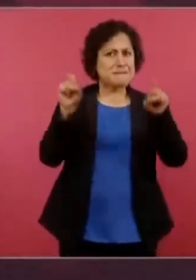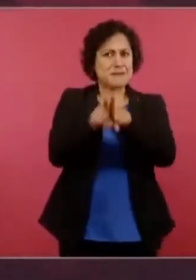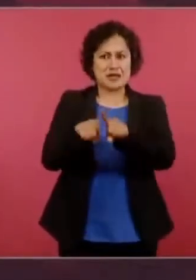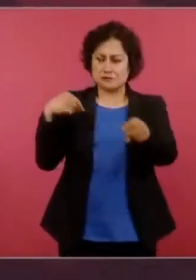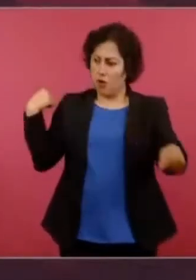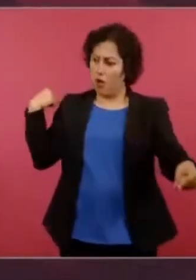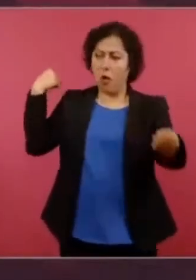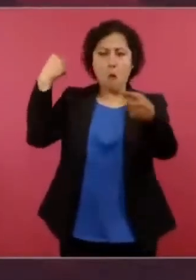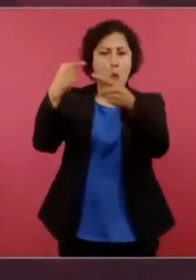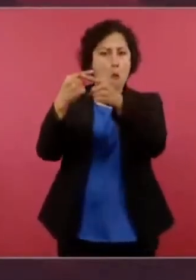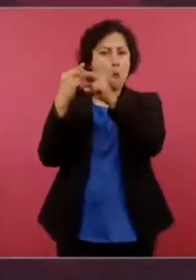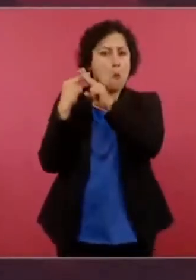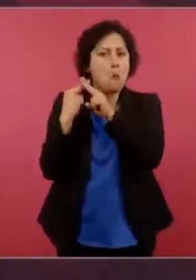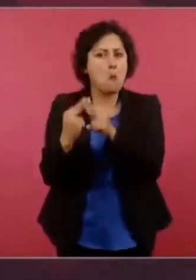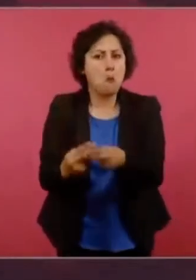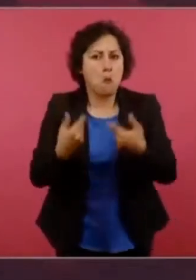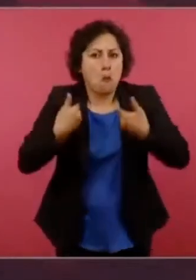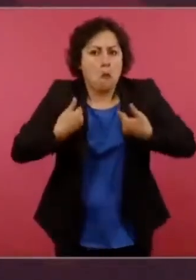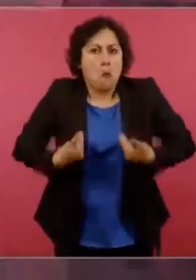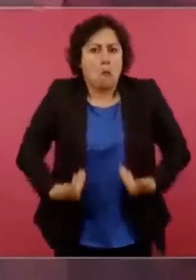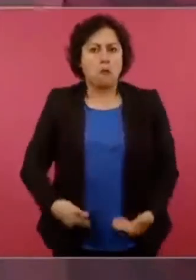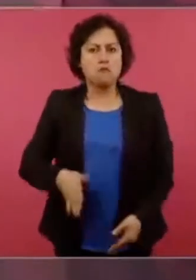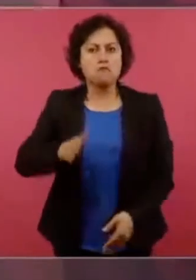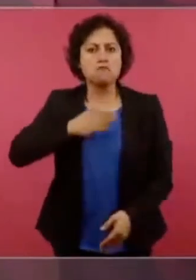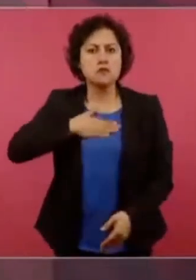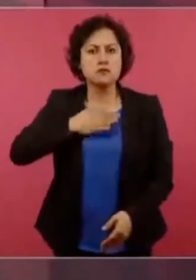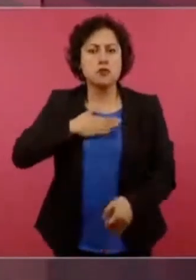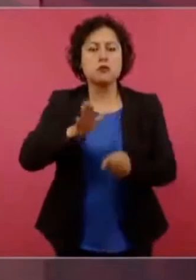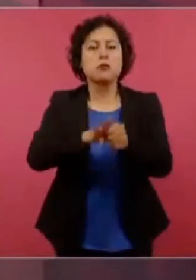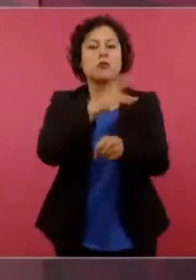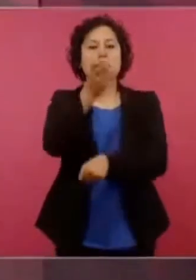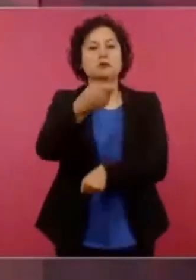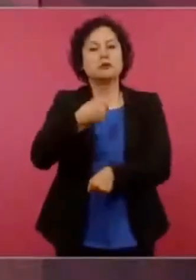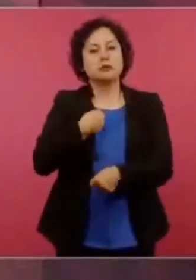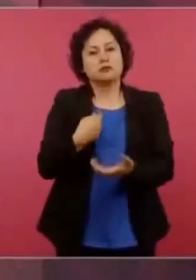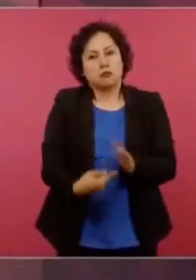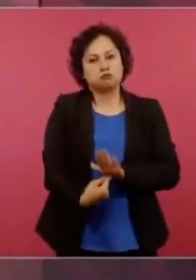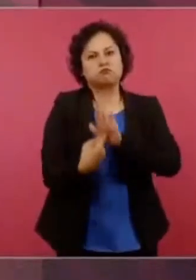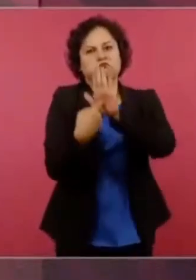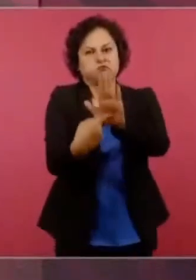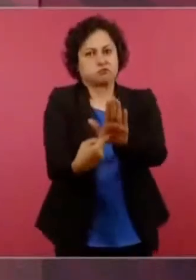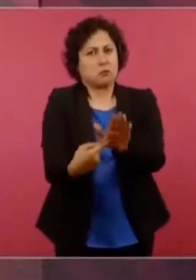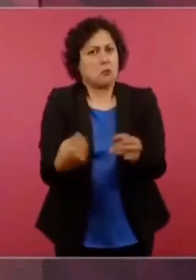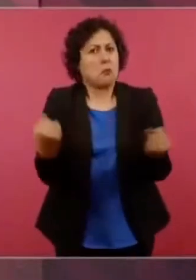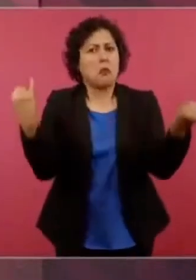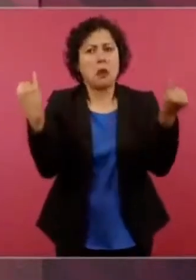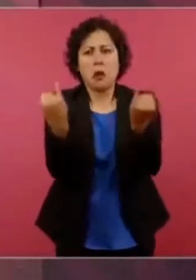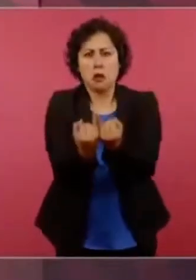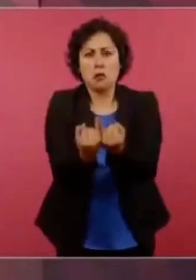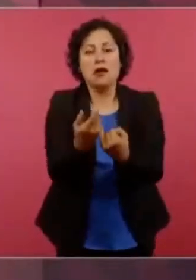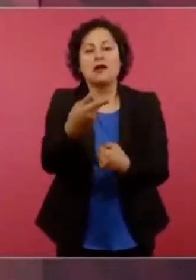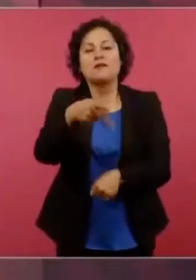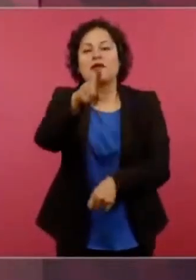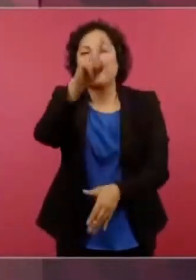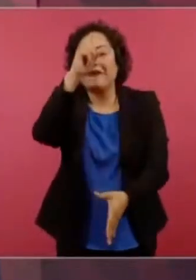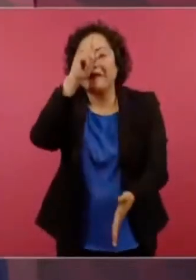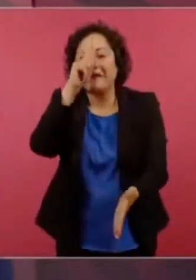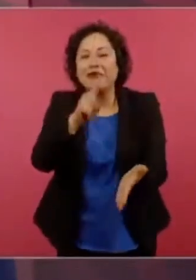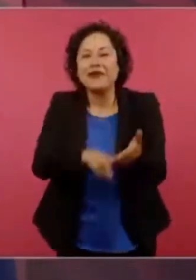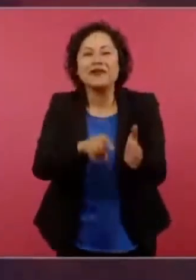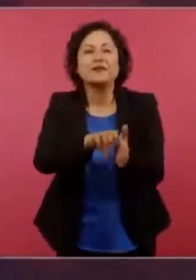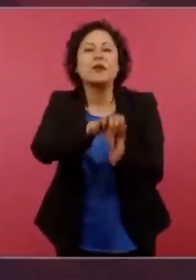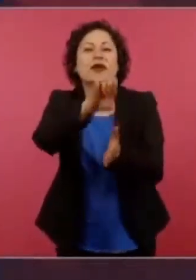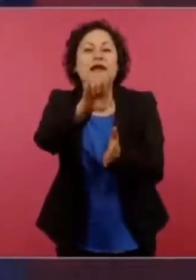Porque, si me hubiesen liquidado cuando fui jefe de gobierno y me hubiese llevado, así